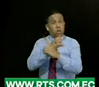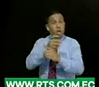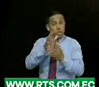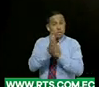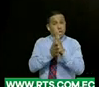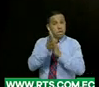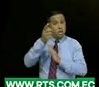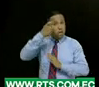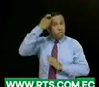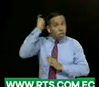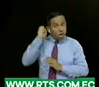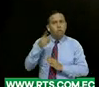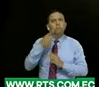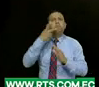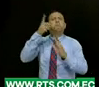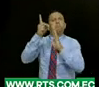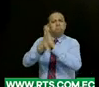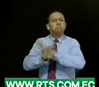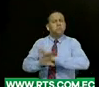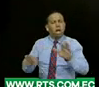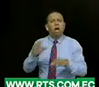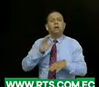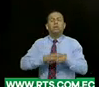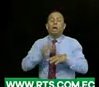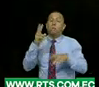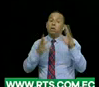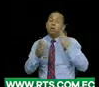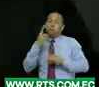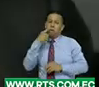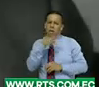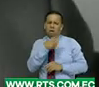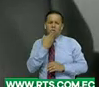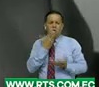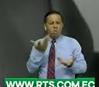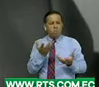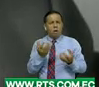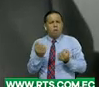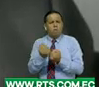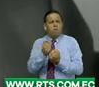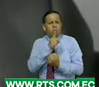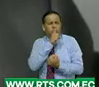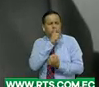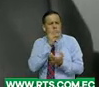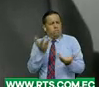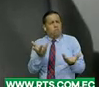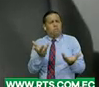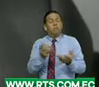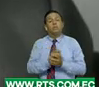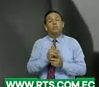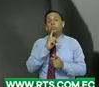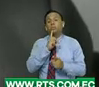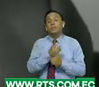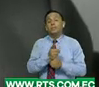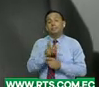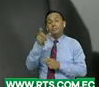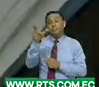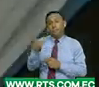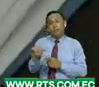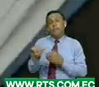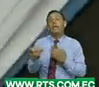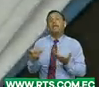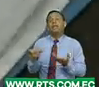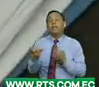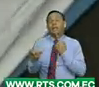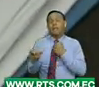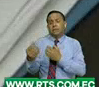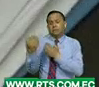incremento atípico de la emisión de carnets en esto coincide el coordinador nacional del observatorio de discapacidad quien además